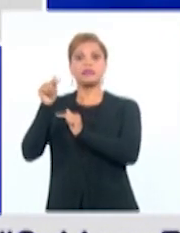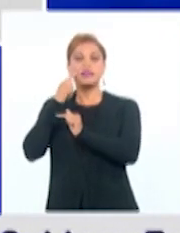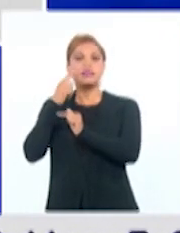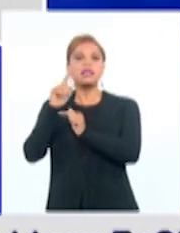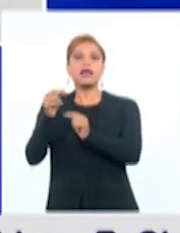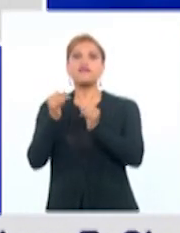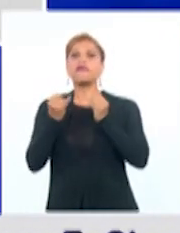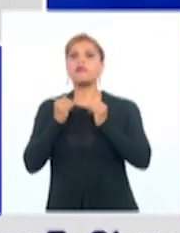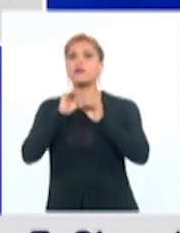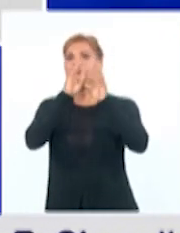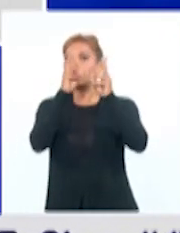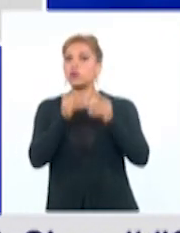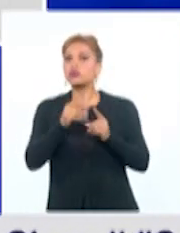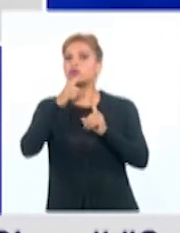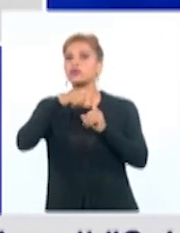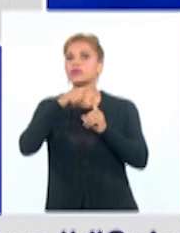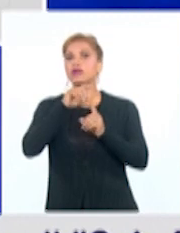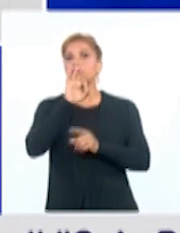total de